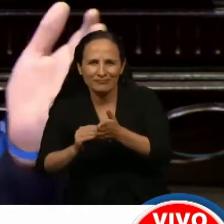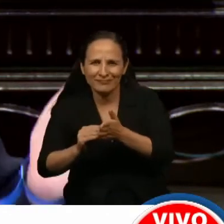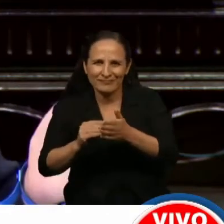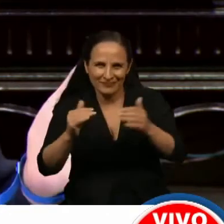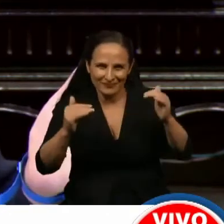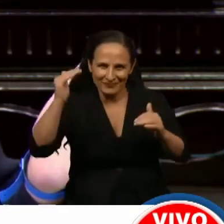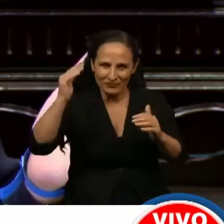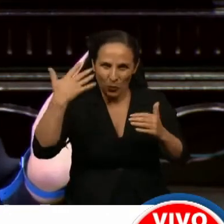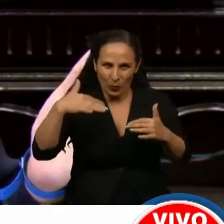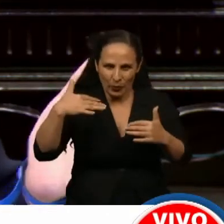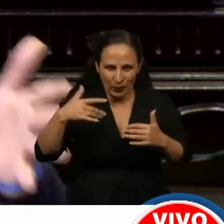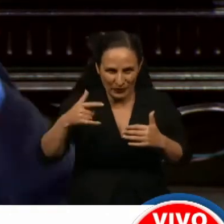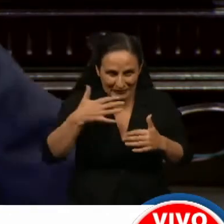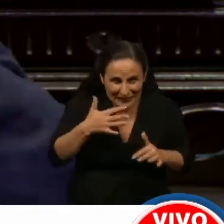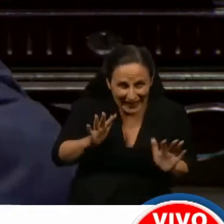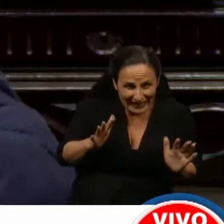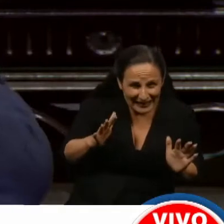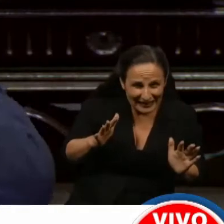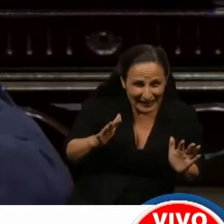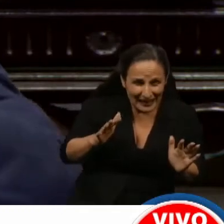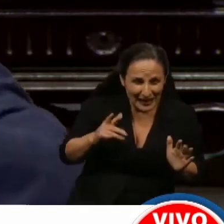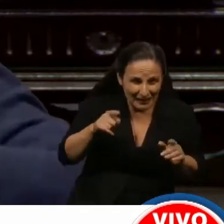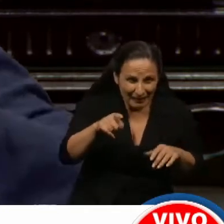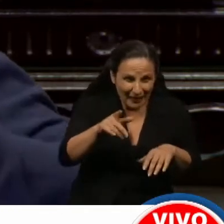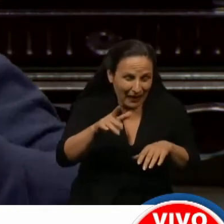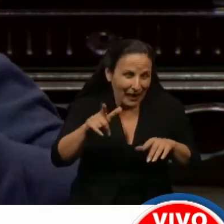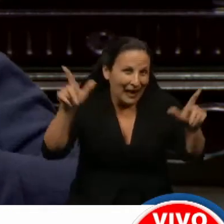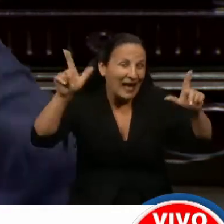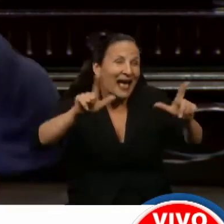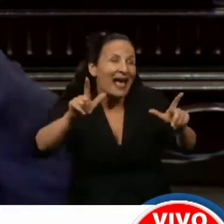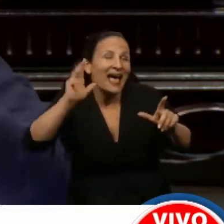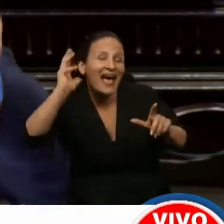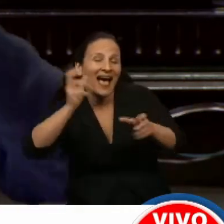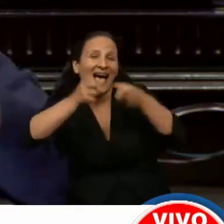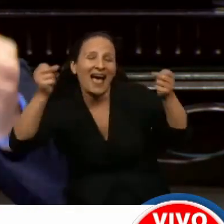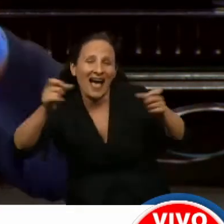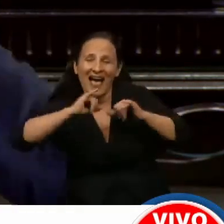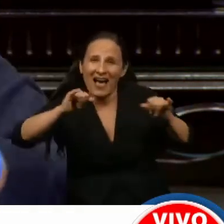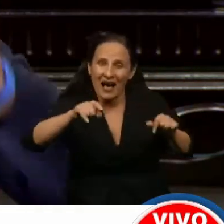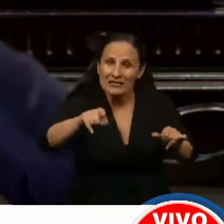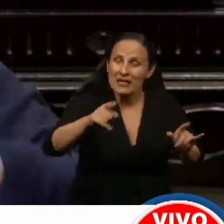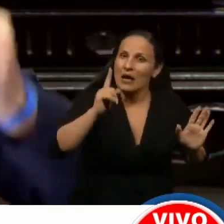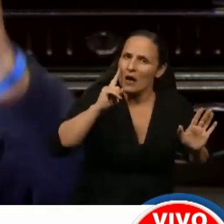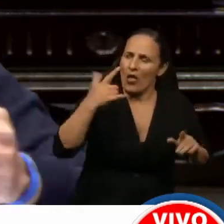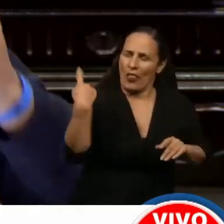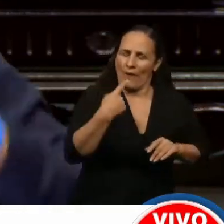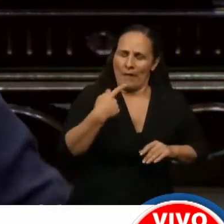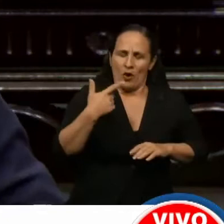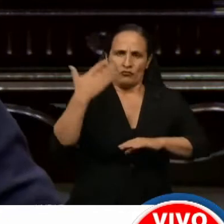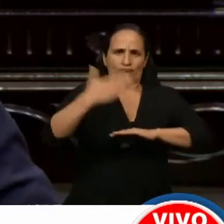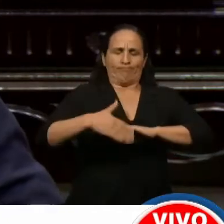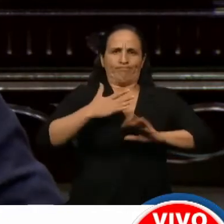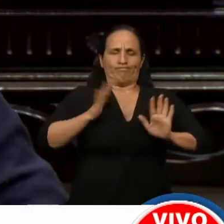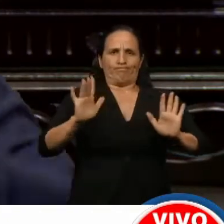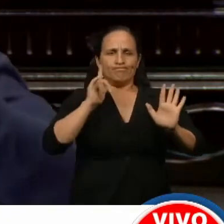¿Se entiende? ¿Se entiende lo que son los medios de comunicación y a veces los límites que tenemos que autoimponernos de dónde llevamos las